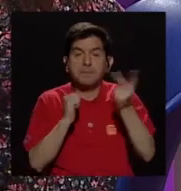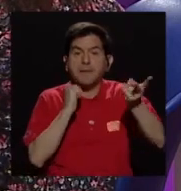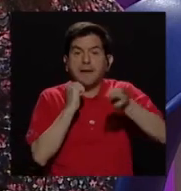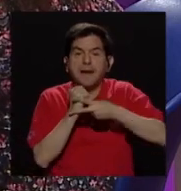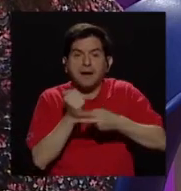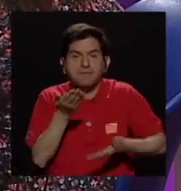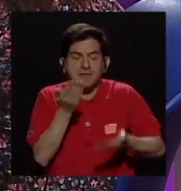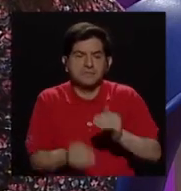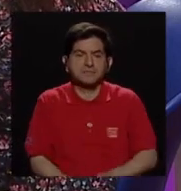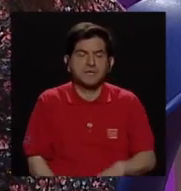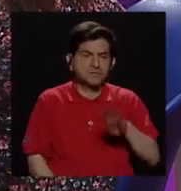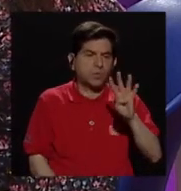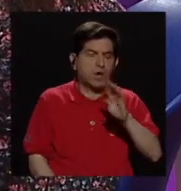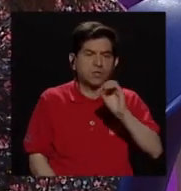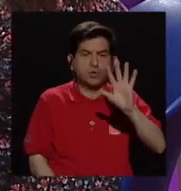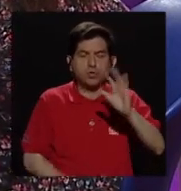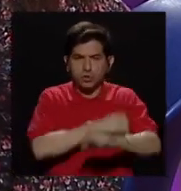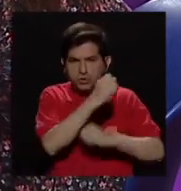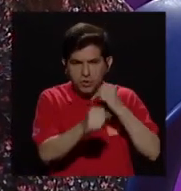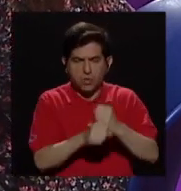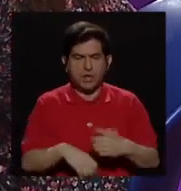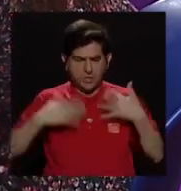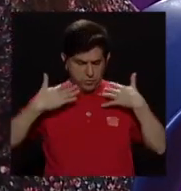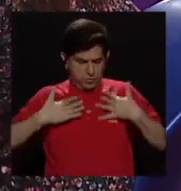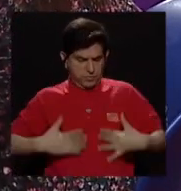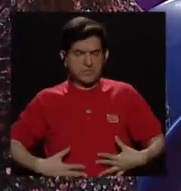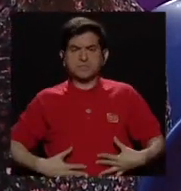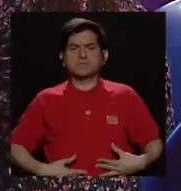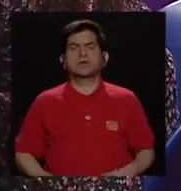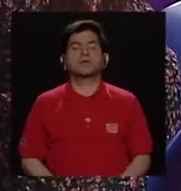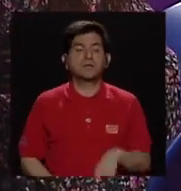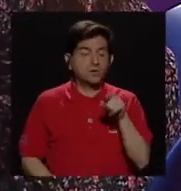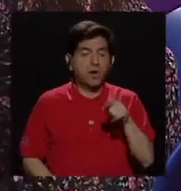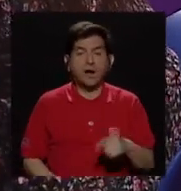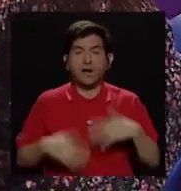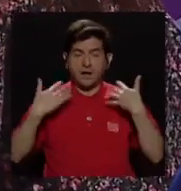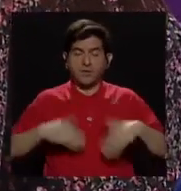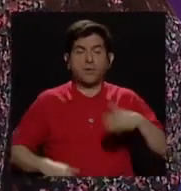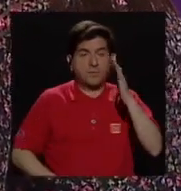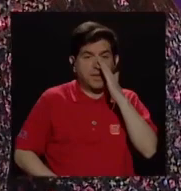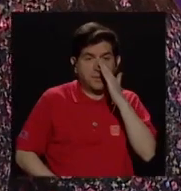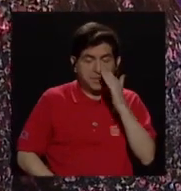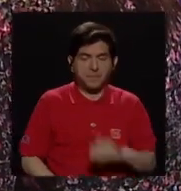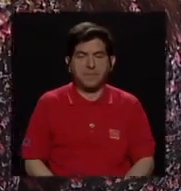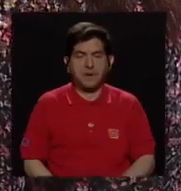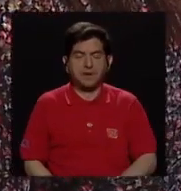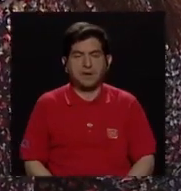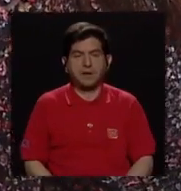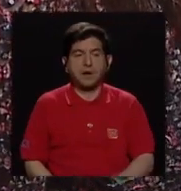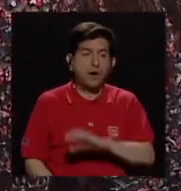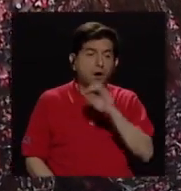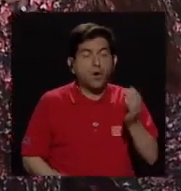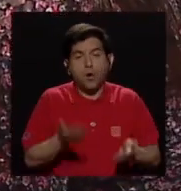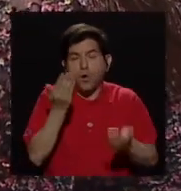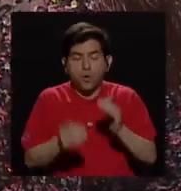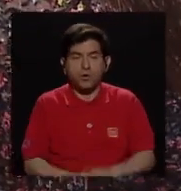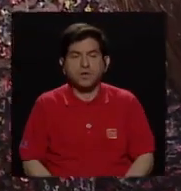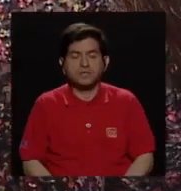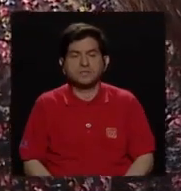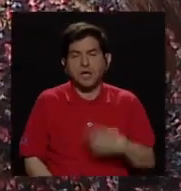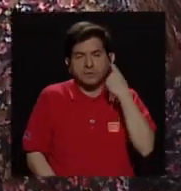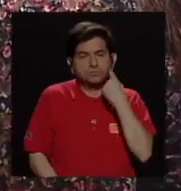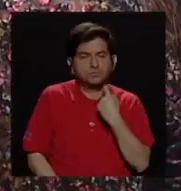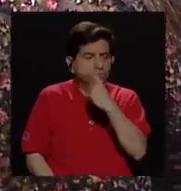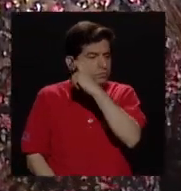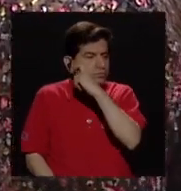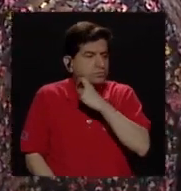los 4 o 5 años, vistiendo las ropas de sus mamás, en el caso de las niñas trans, o rasurándose en el